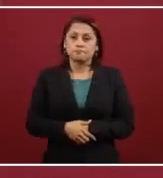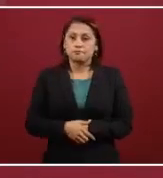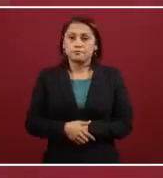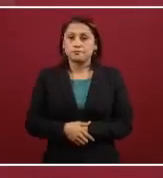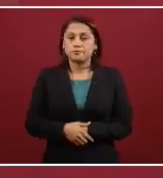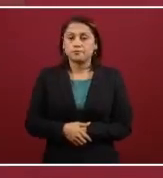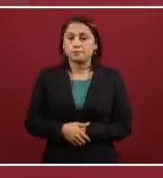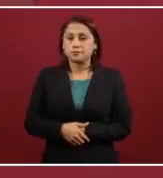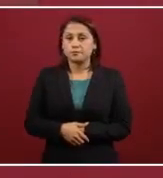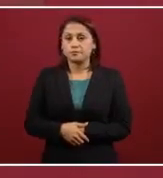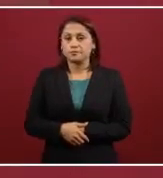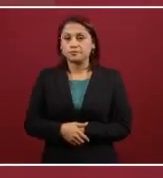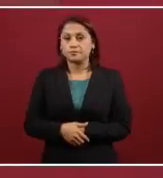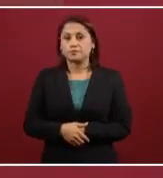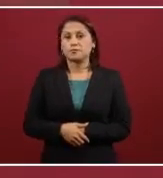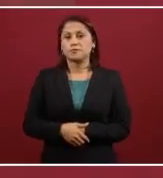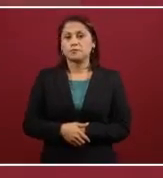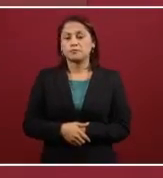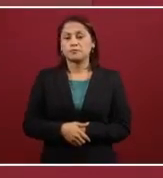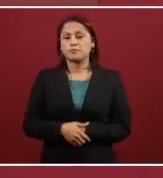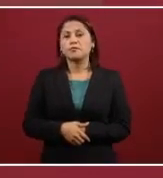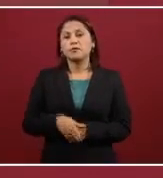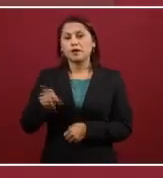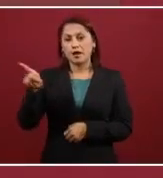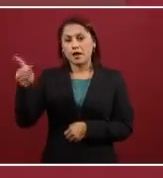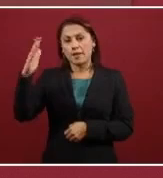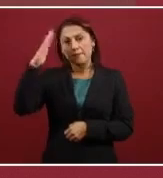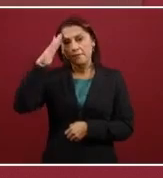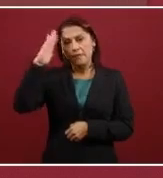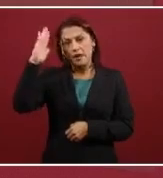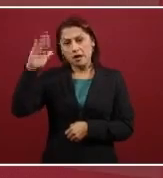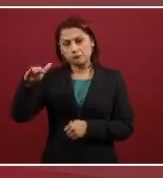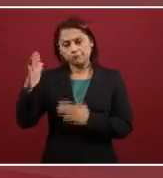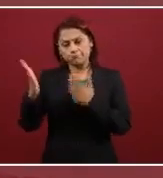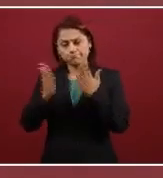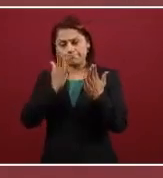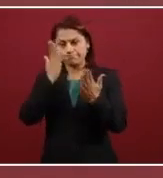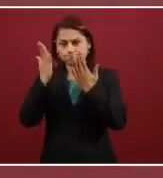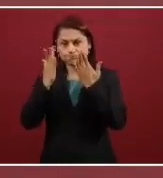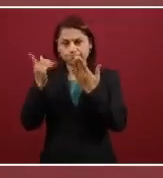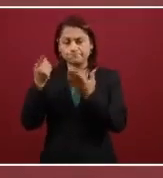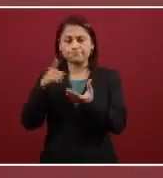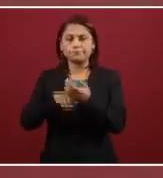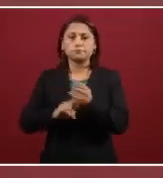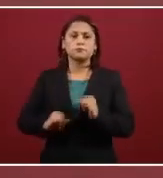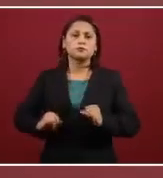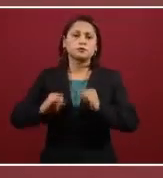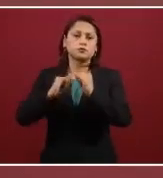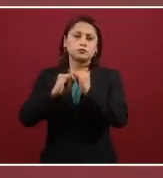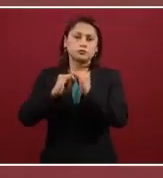y tiene maestría en el Colegio de México